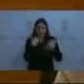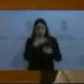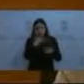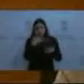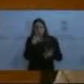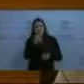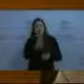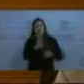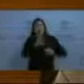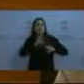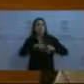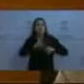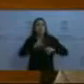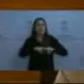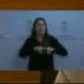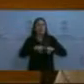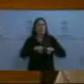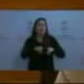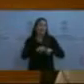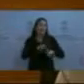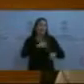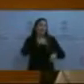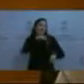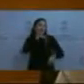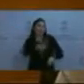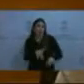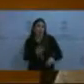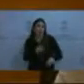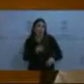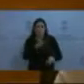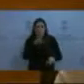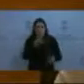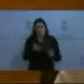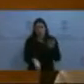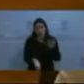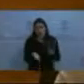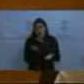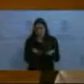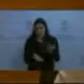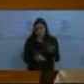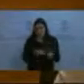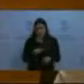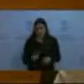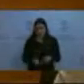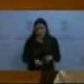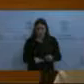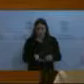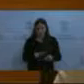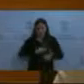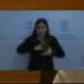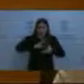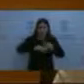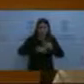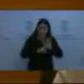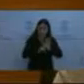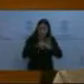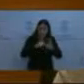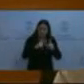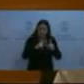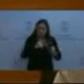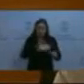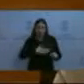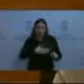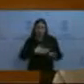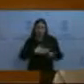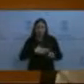es tan inmisericorde a la hora de evaluar. No podemos estar satisfechos con la aplicación de la ley en nuestra región, donde el